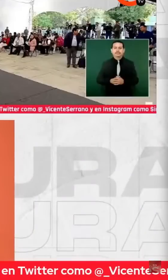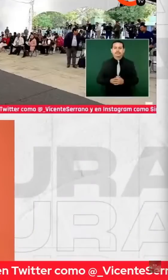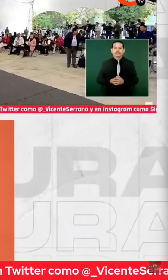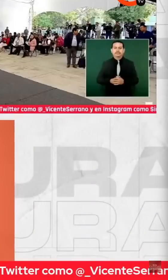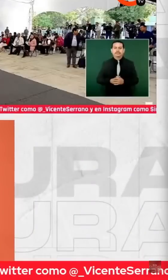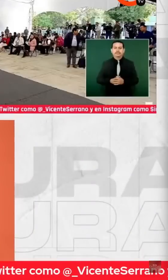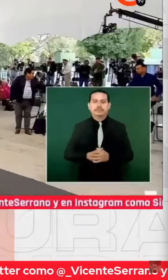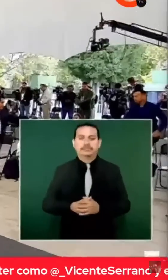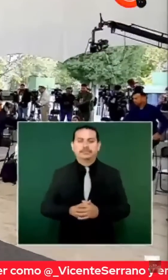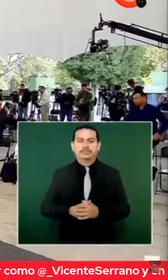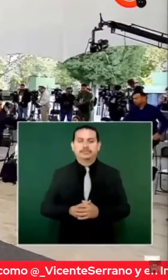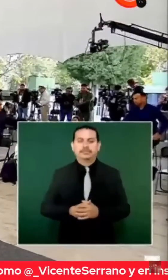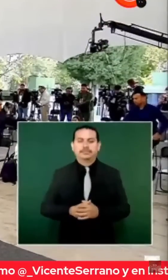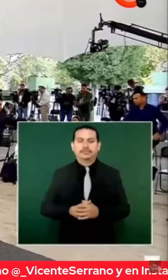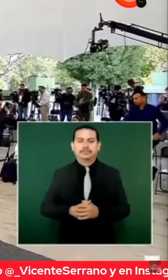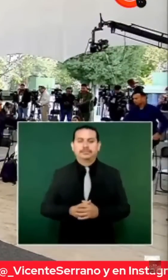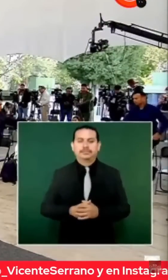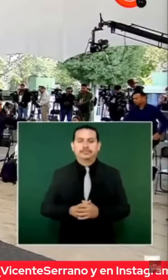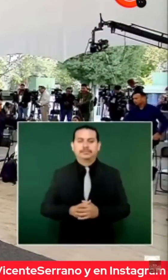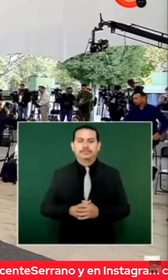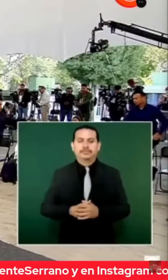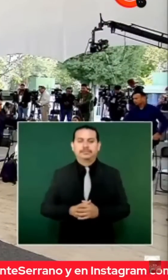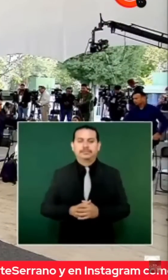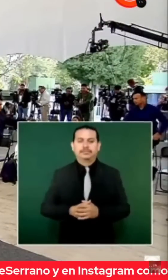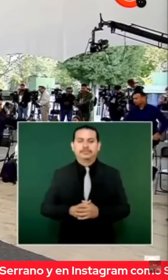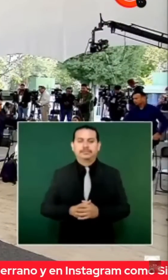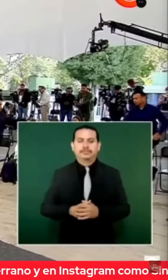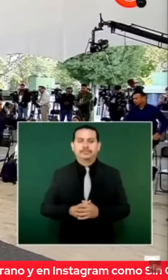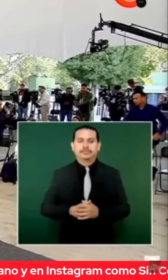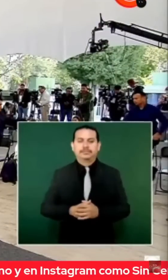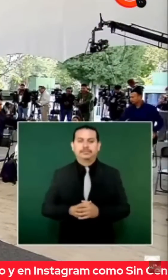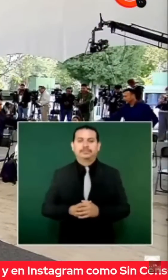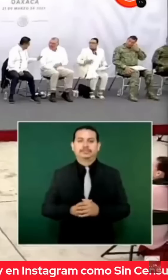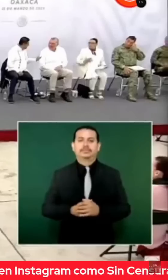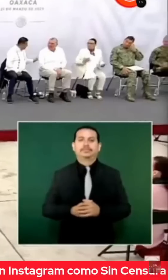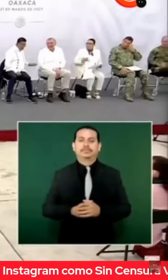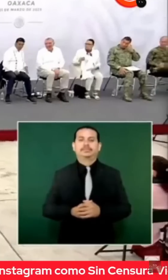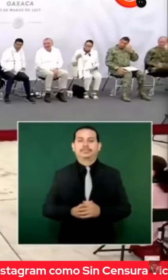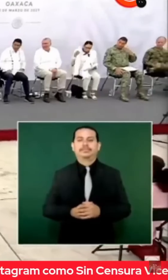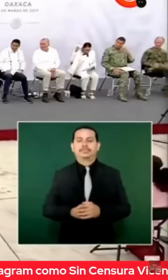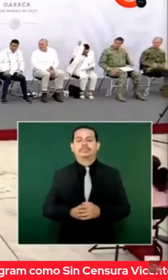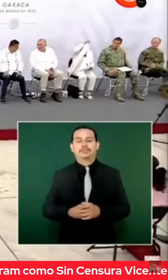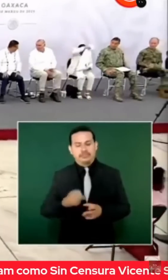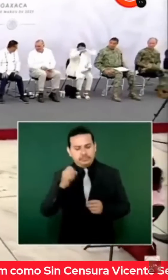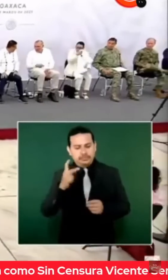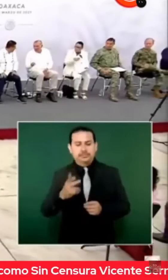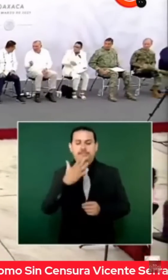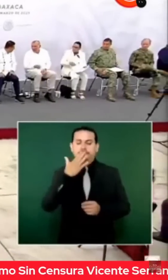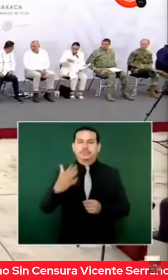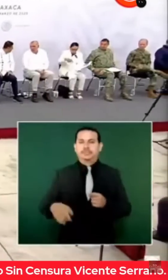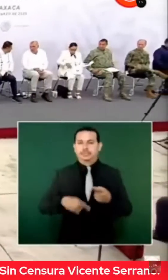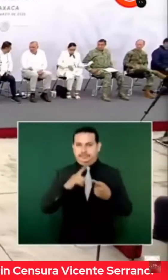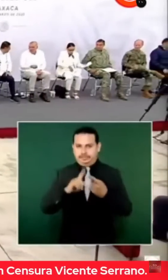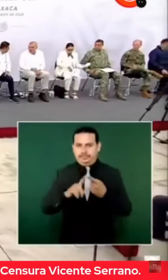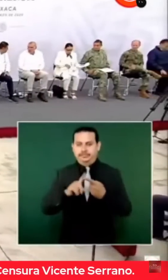presidente en esta mañanera realizada por allá en Oaxaca. Lo primero,